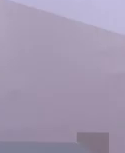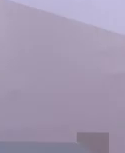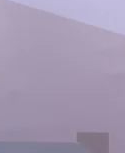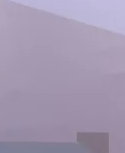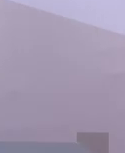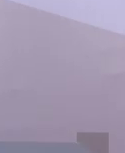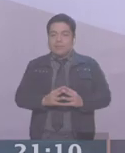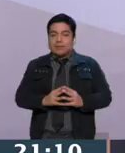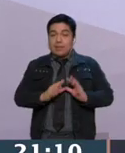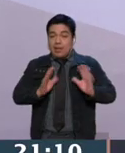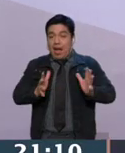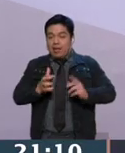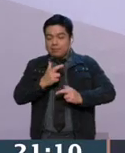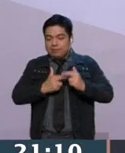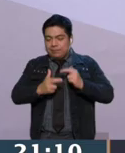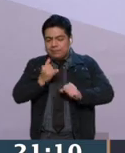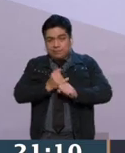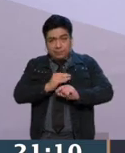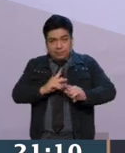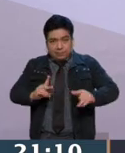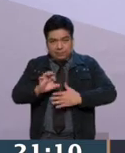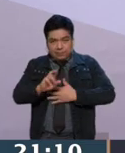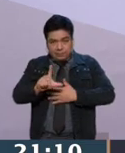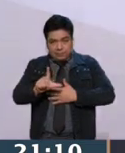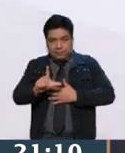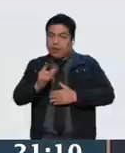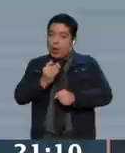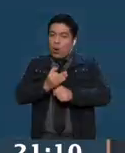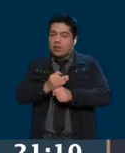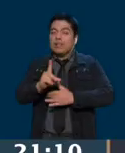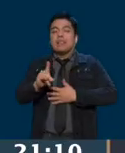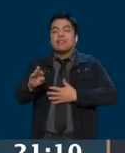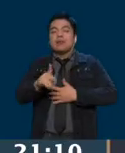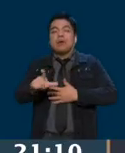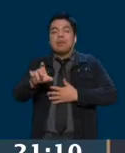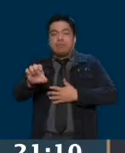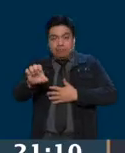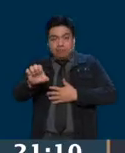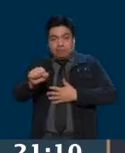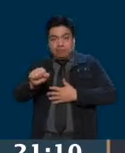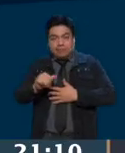Ya estamos de regreso en Informe Capital y esto es El Desdoble.